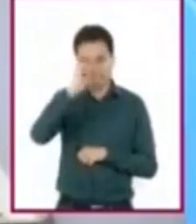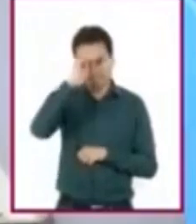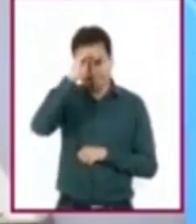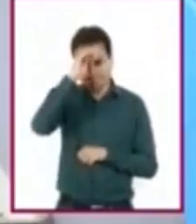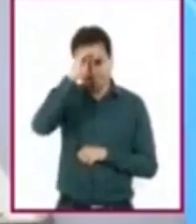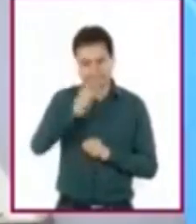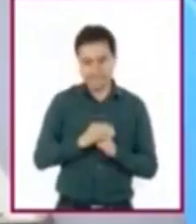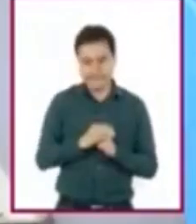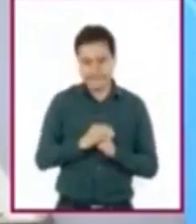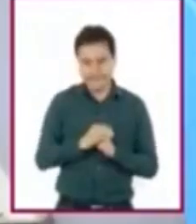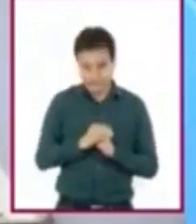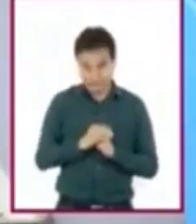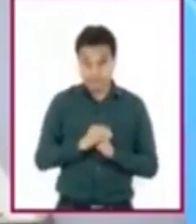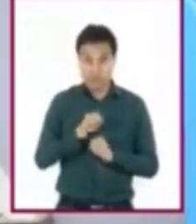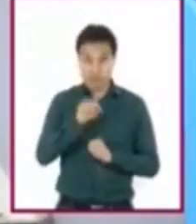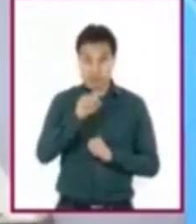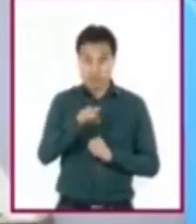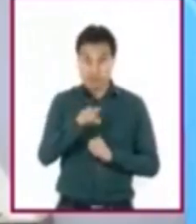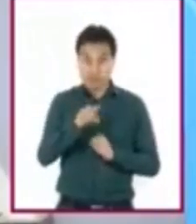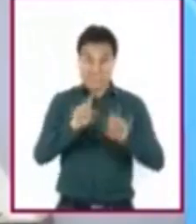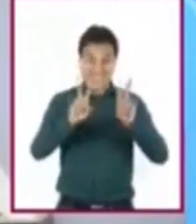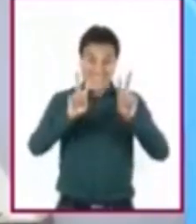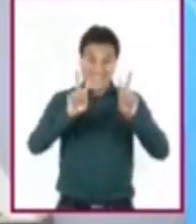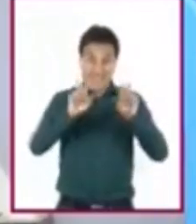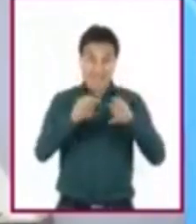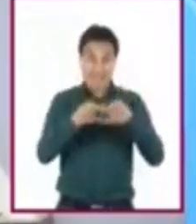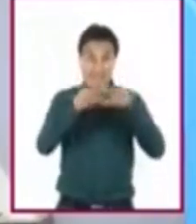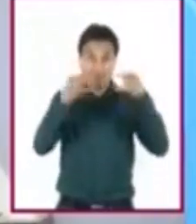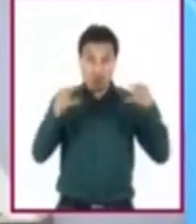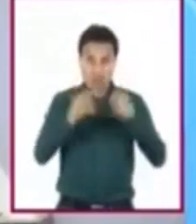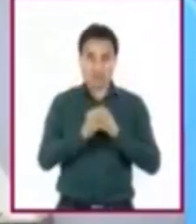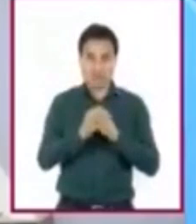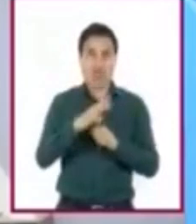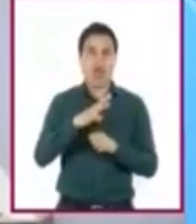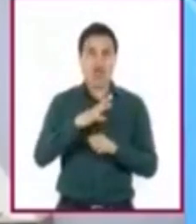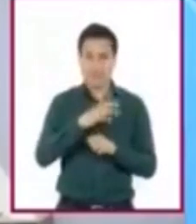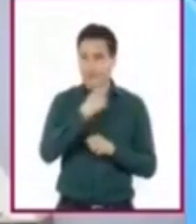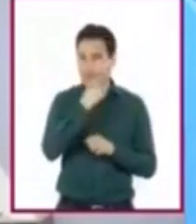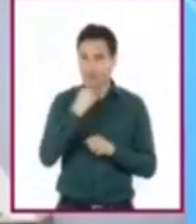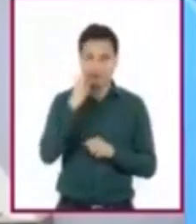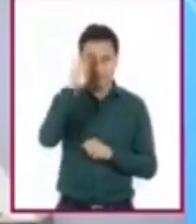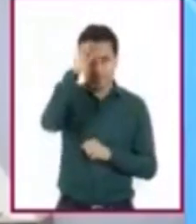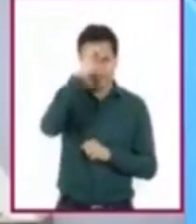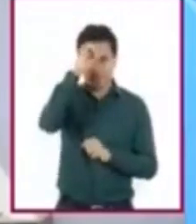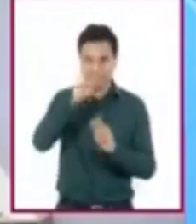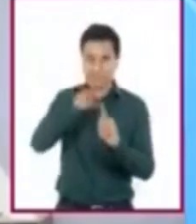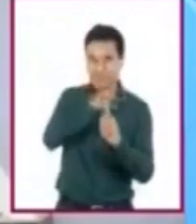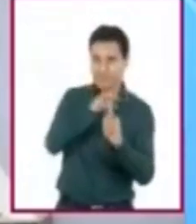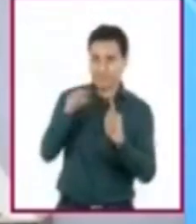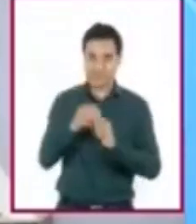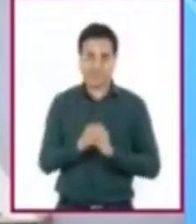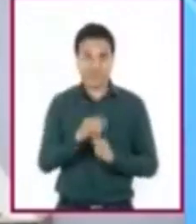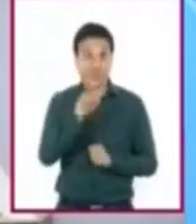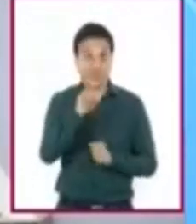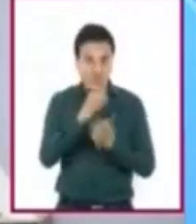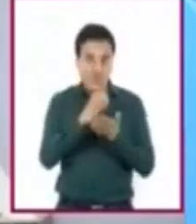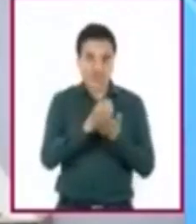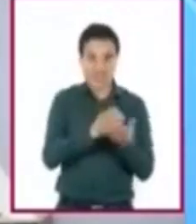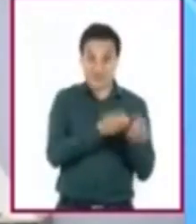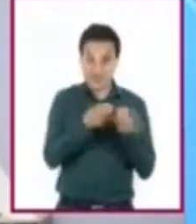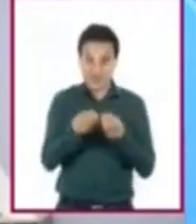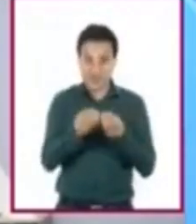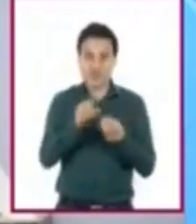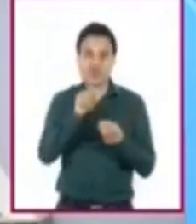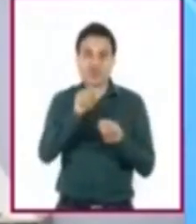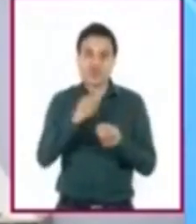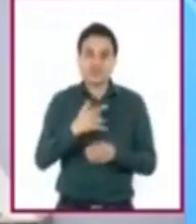existen sobre un mismo hecho histórico. Es necesario que tengas tu cuaderno a la mano y hagas apuntes cuando lo